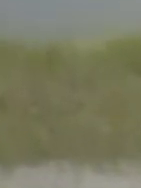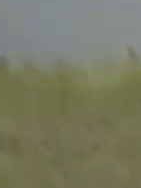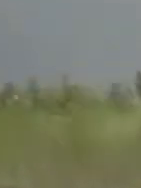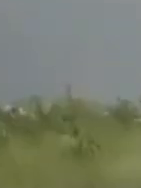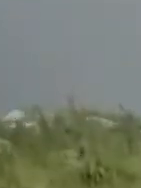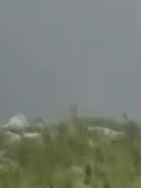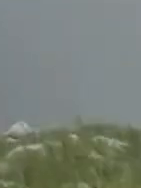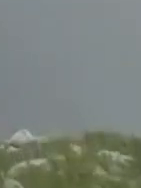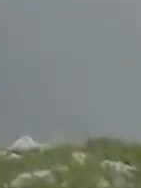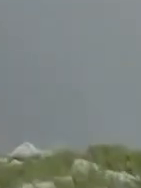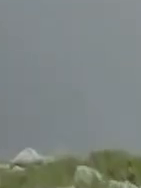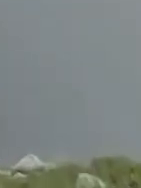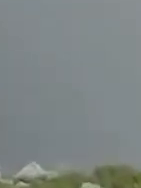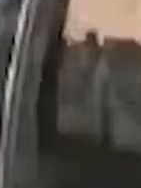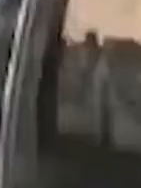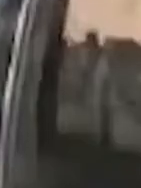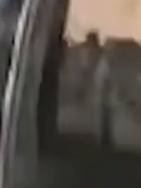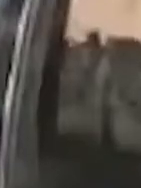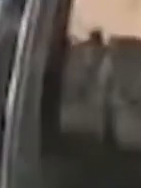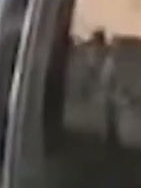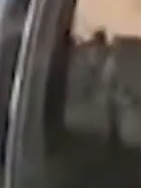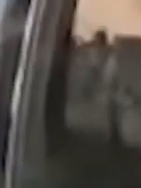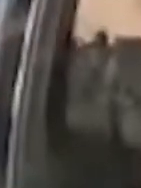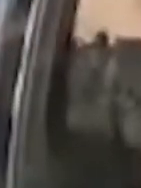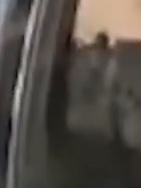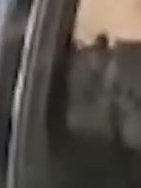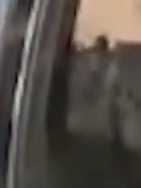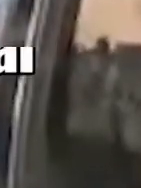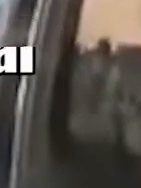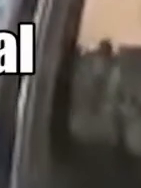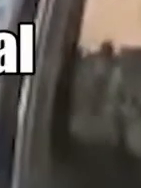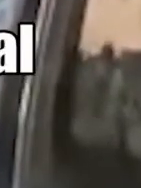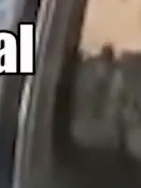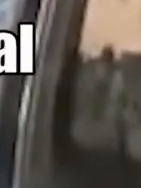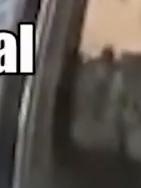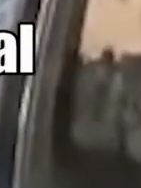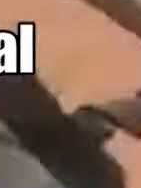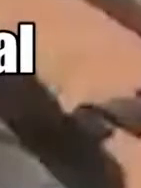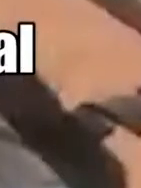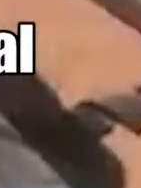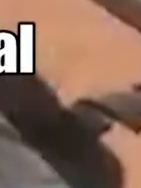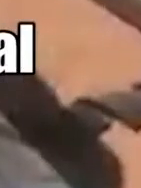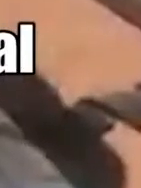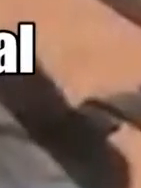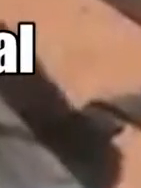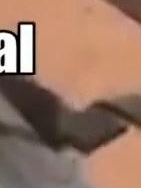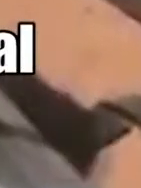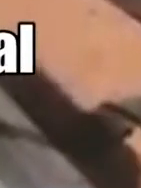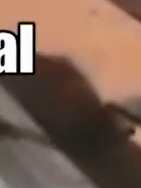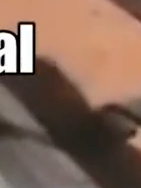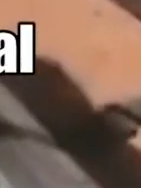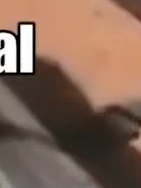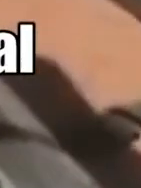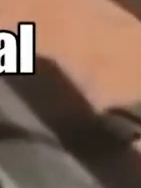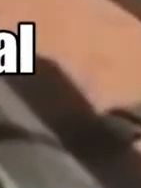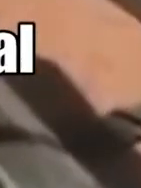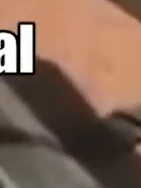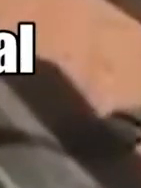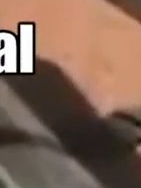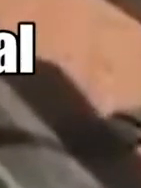natural es su razón de ser. Con esa misión surgieron el 10 de agosto de